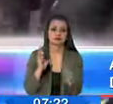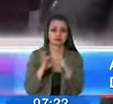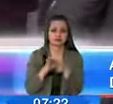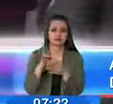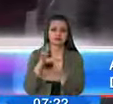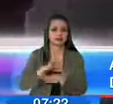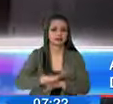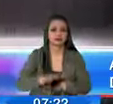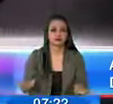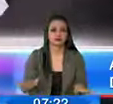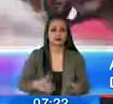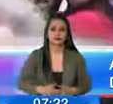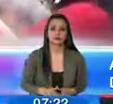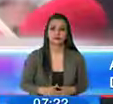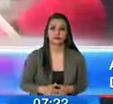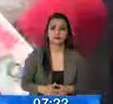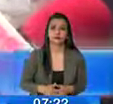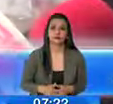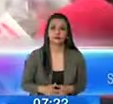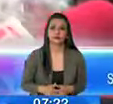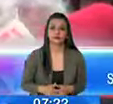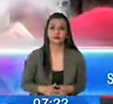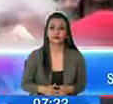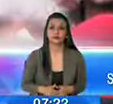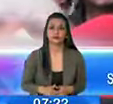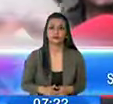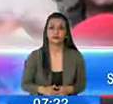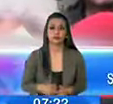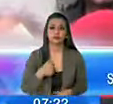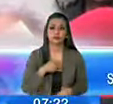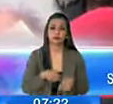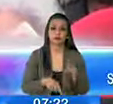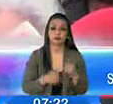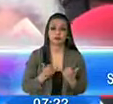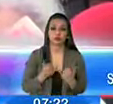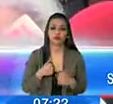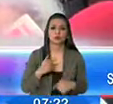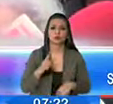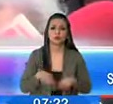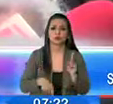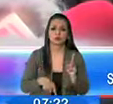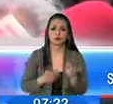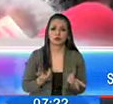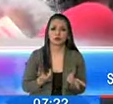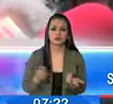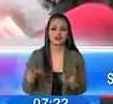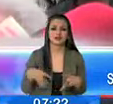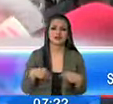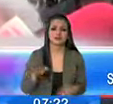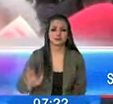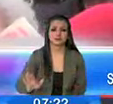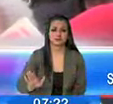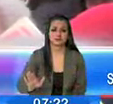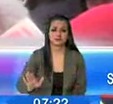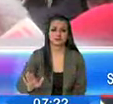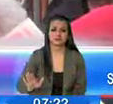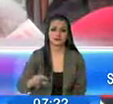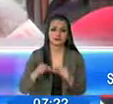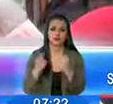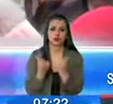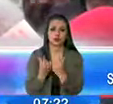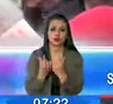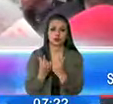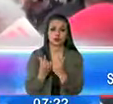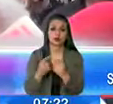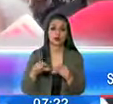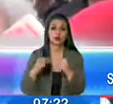del Movimiento Verde. No podemos, en este caso, aceptar que un movimiento de